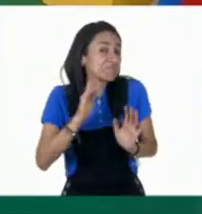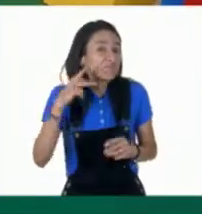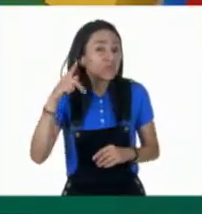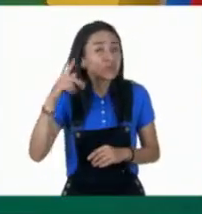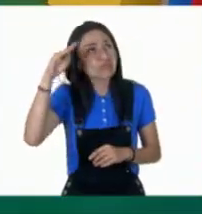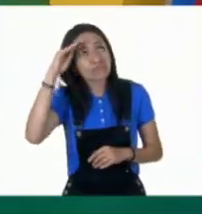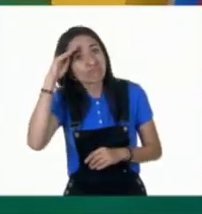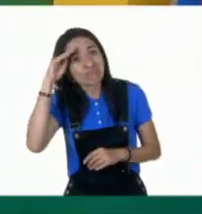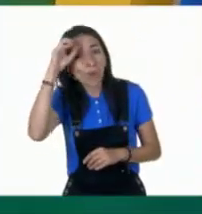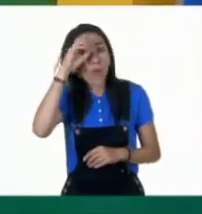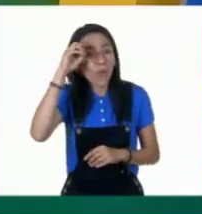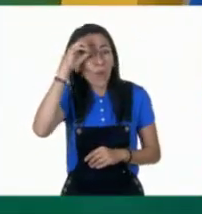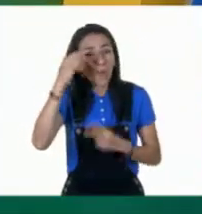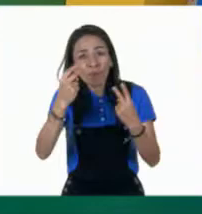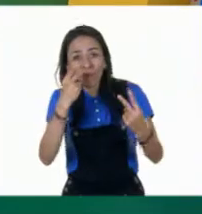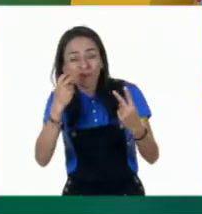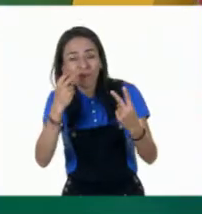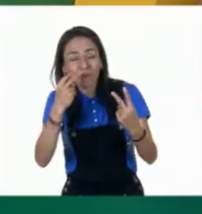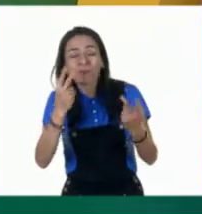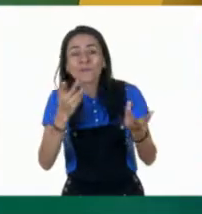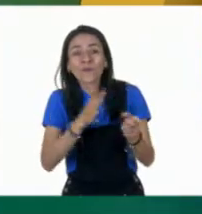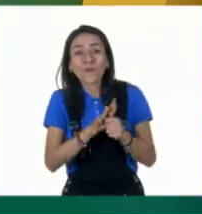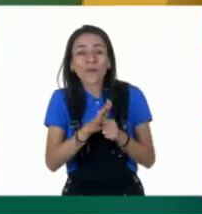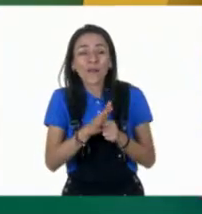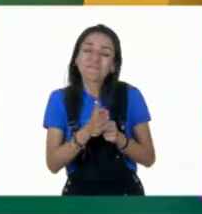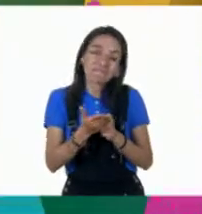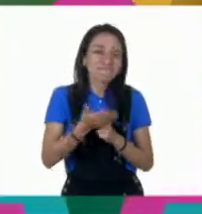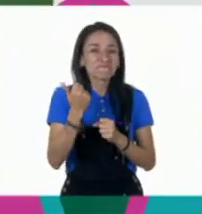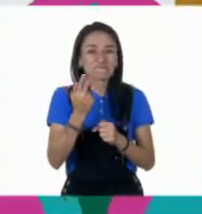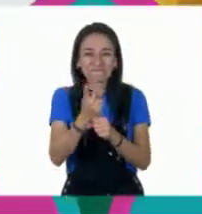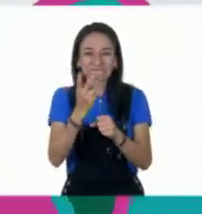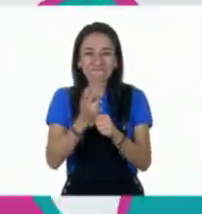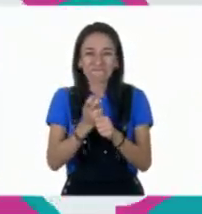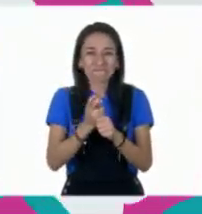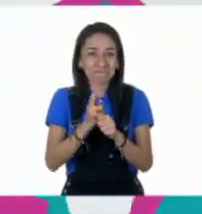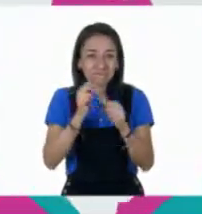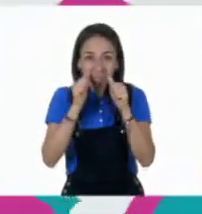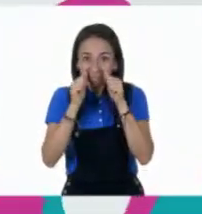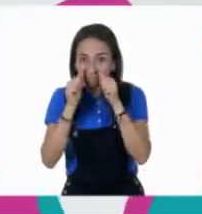nos buena esté idea. Viendo. Adelante, pon mucha atención, por favor, los invito, vamos.